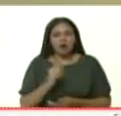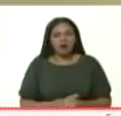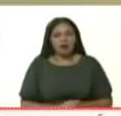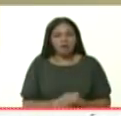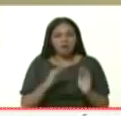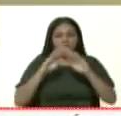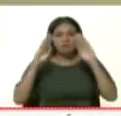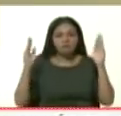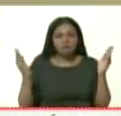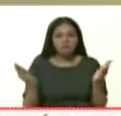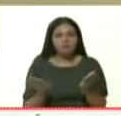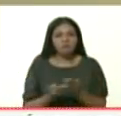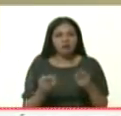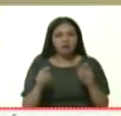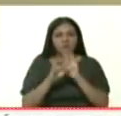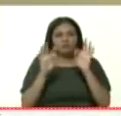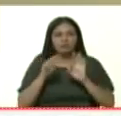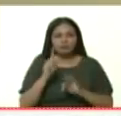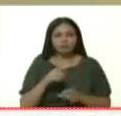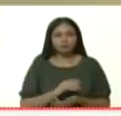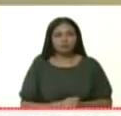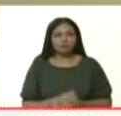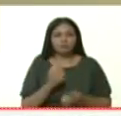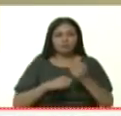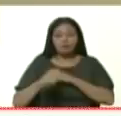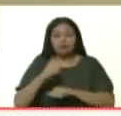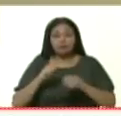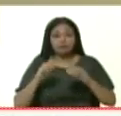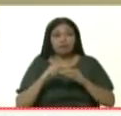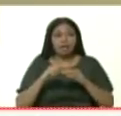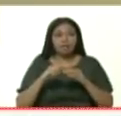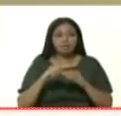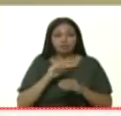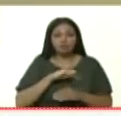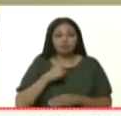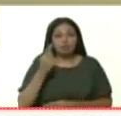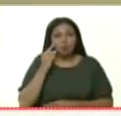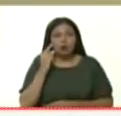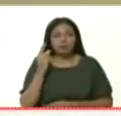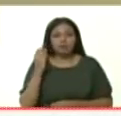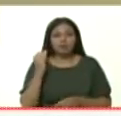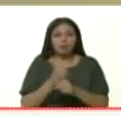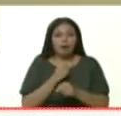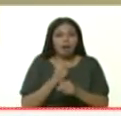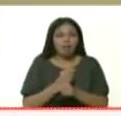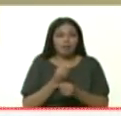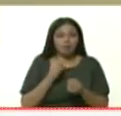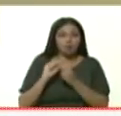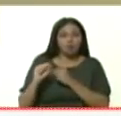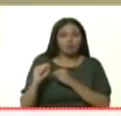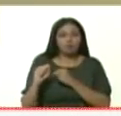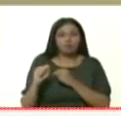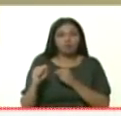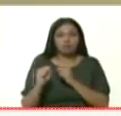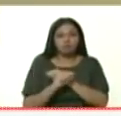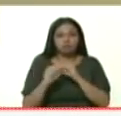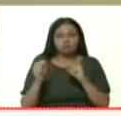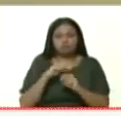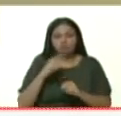nivel mundial, de defensa de los derechos de la mujer trabajadora contra la explotación de la